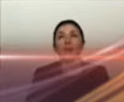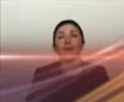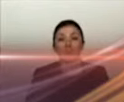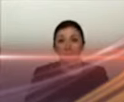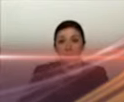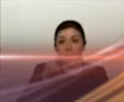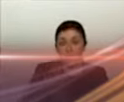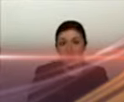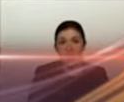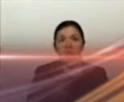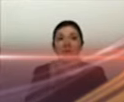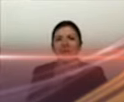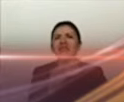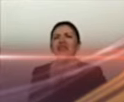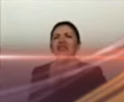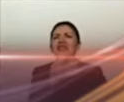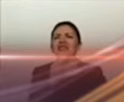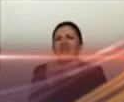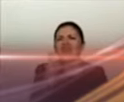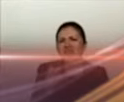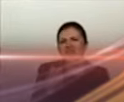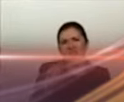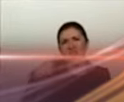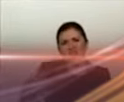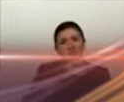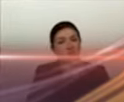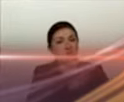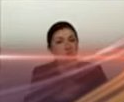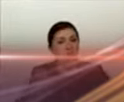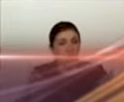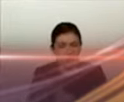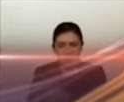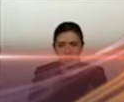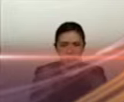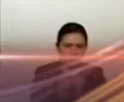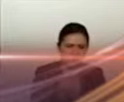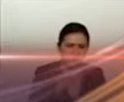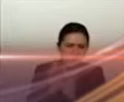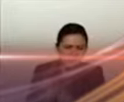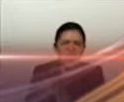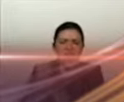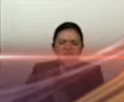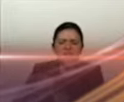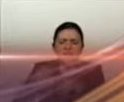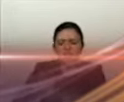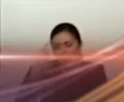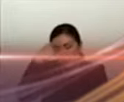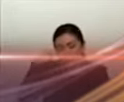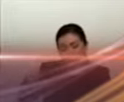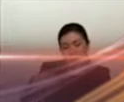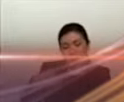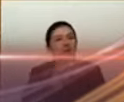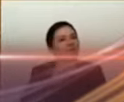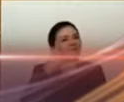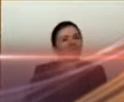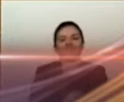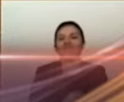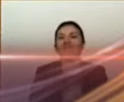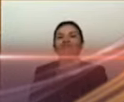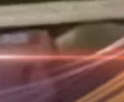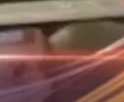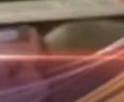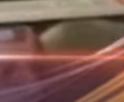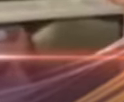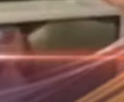que le dice al ministro Saldívar que estábamos gritando. Yo presenté mis argumentos. Lo que se estaba discutiendo ¿Qué ahí... ¿Qué era lo que se